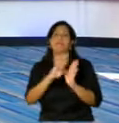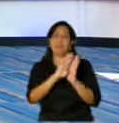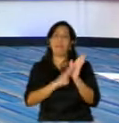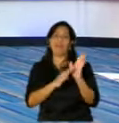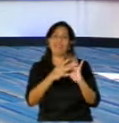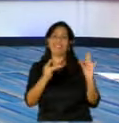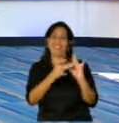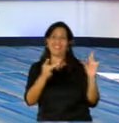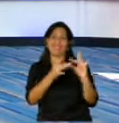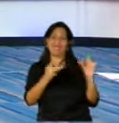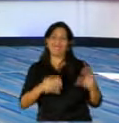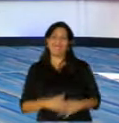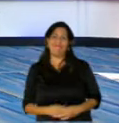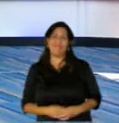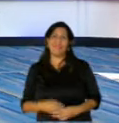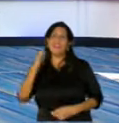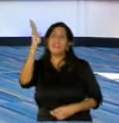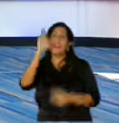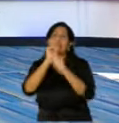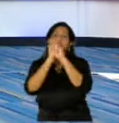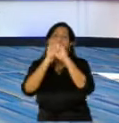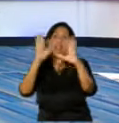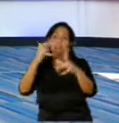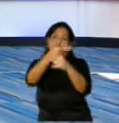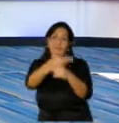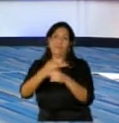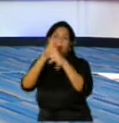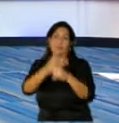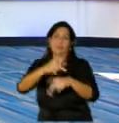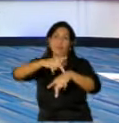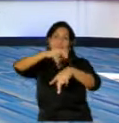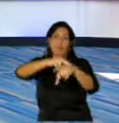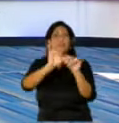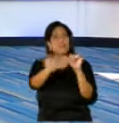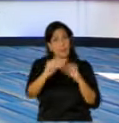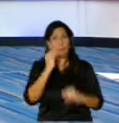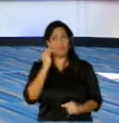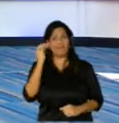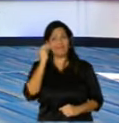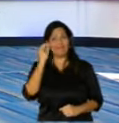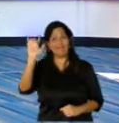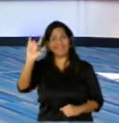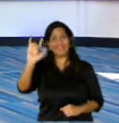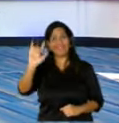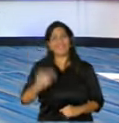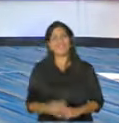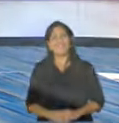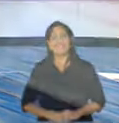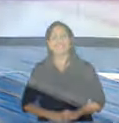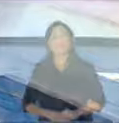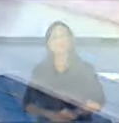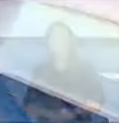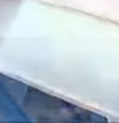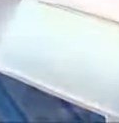Biblia. Dios cuida a Puerto Rico y al mundo. Quédate en tu casa. Buenas tardes, buen fin de semana.